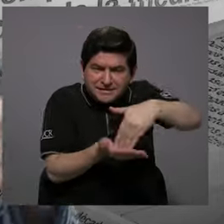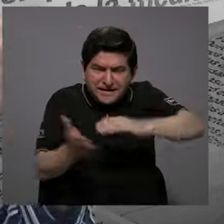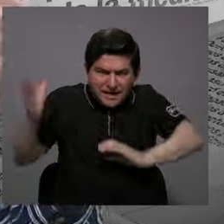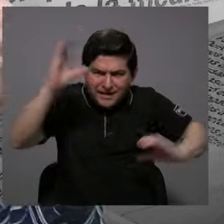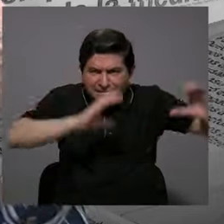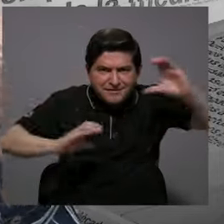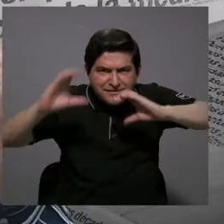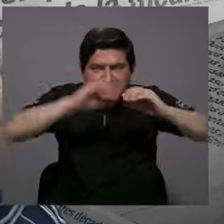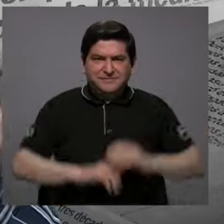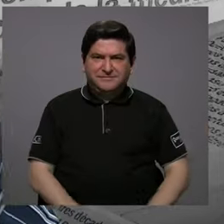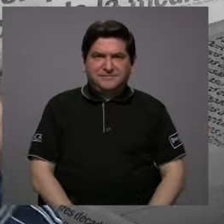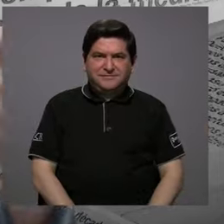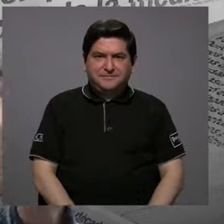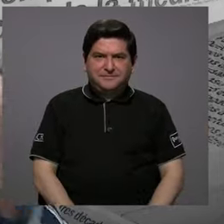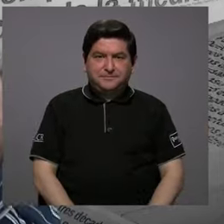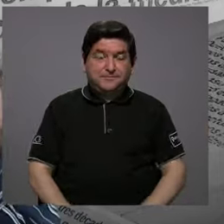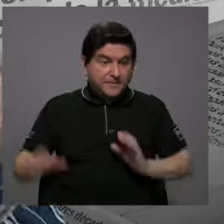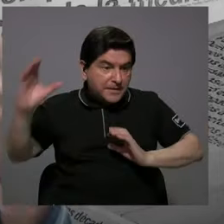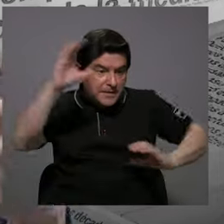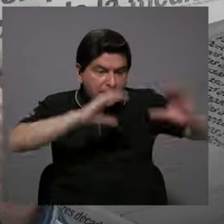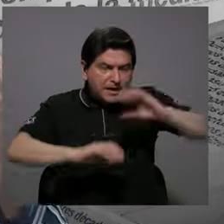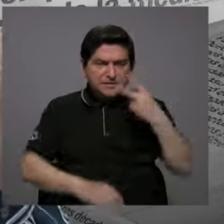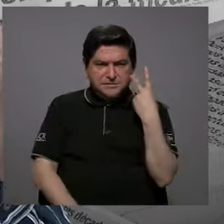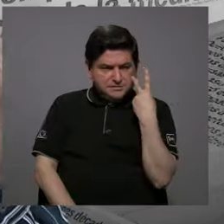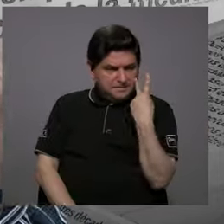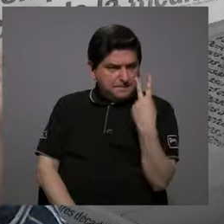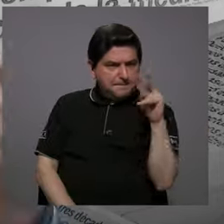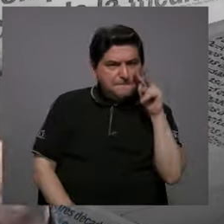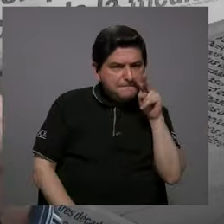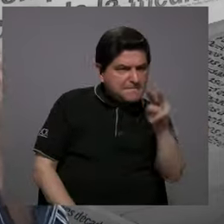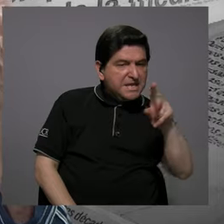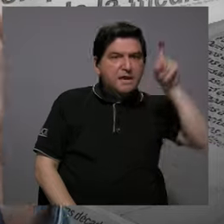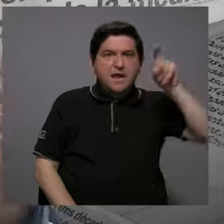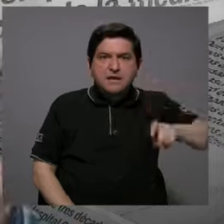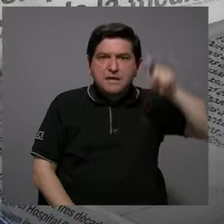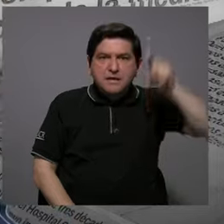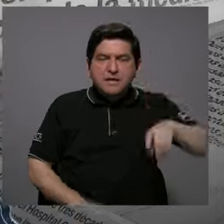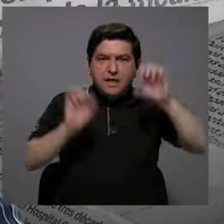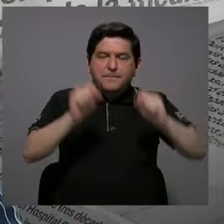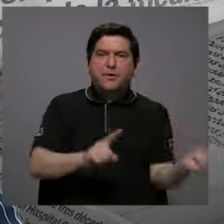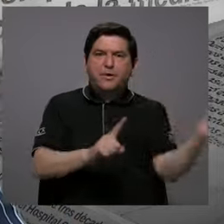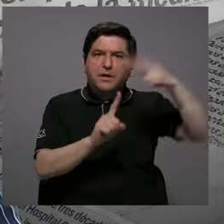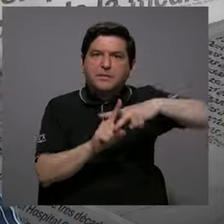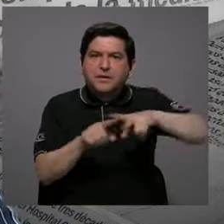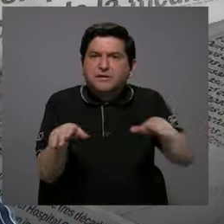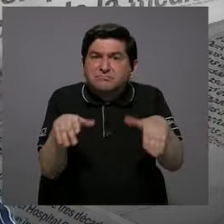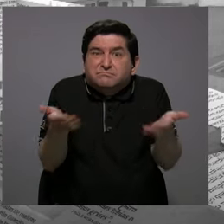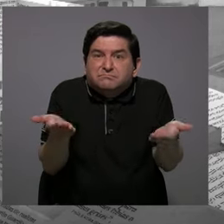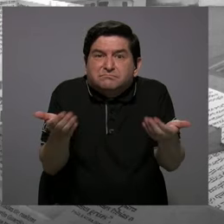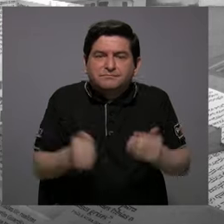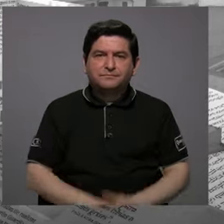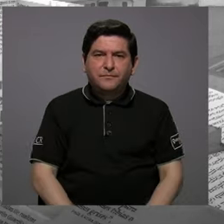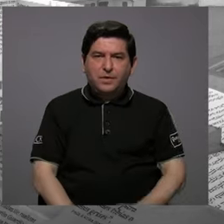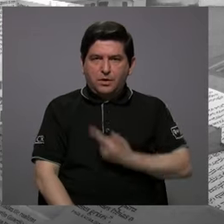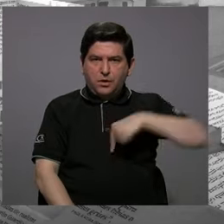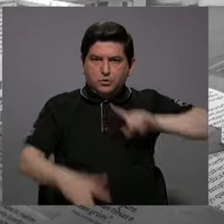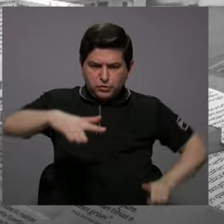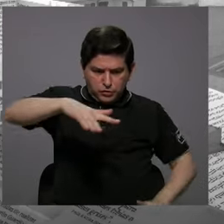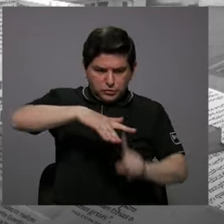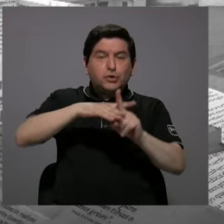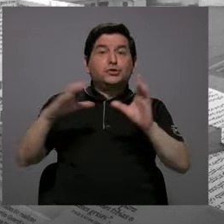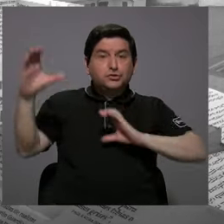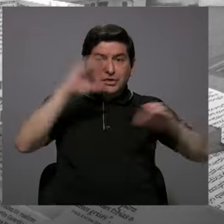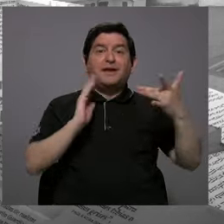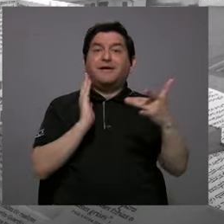ciencia que que la que la ciencia lo vea como necesario para su aplicación bueno nosotros surgimos de la